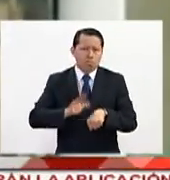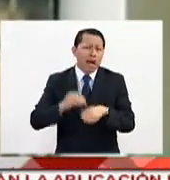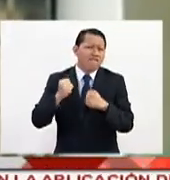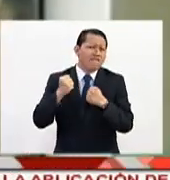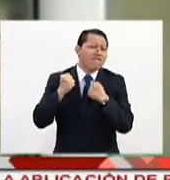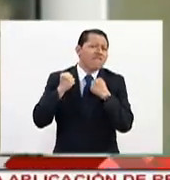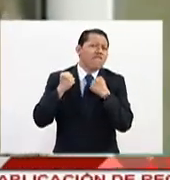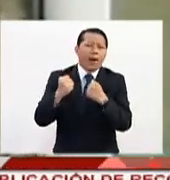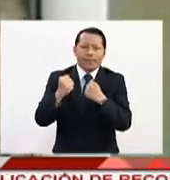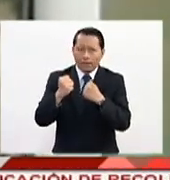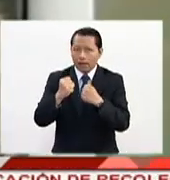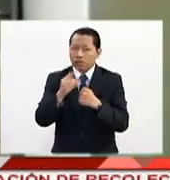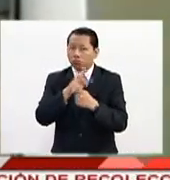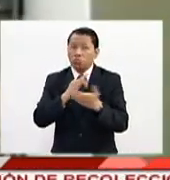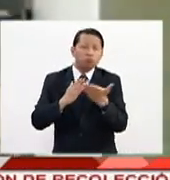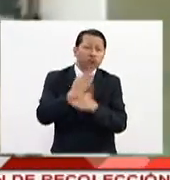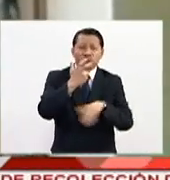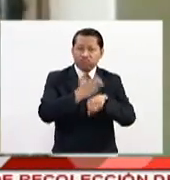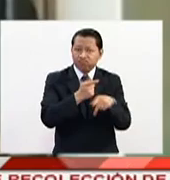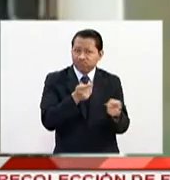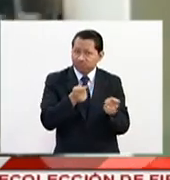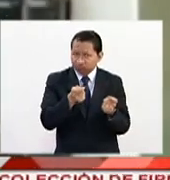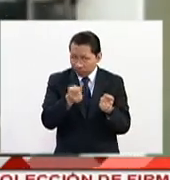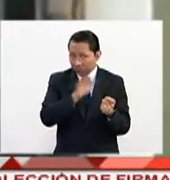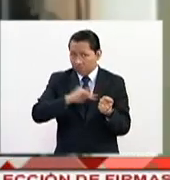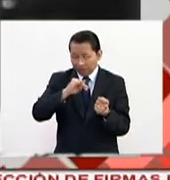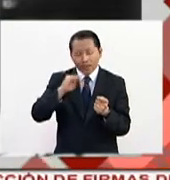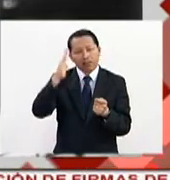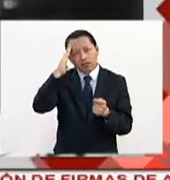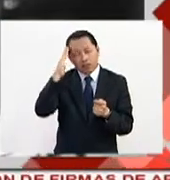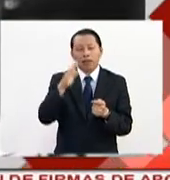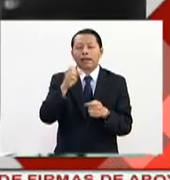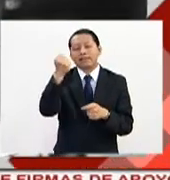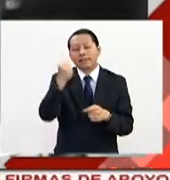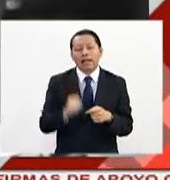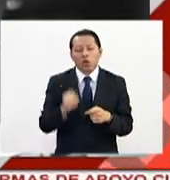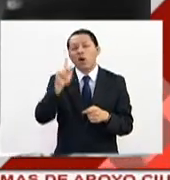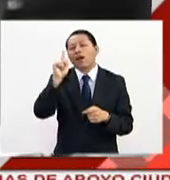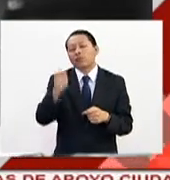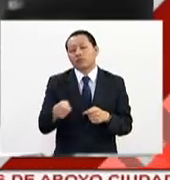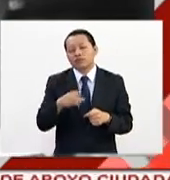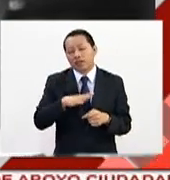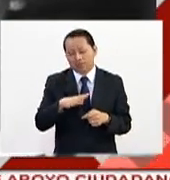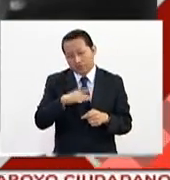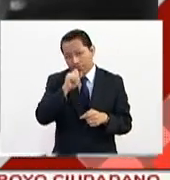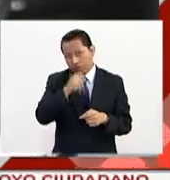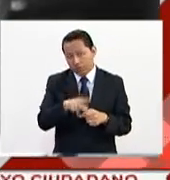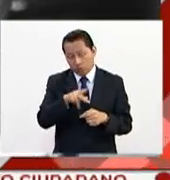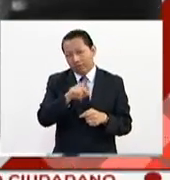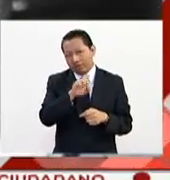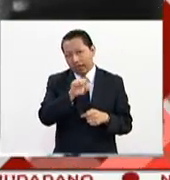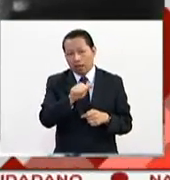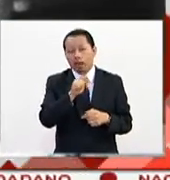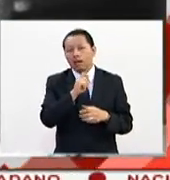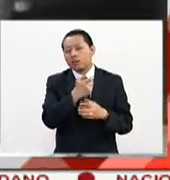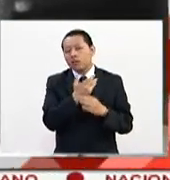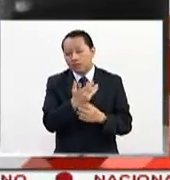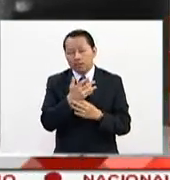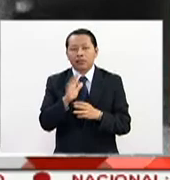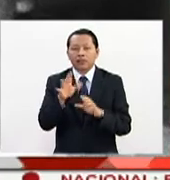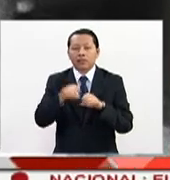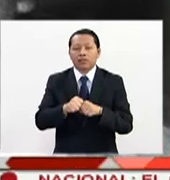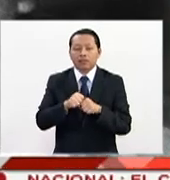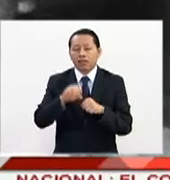poderosos y de mayor influencia en los Estados Unidos. La lista la encabeza el cártel de Sinaloa, liderado, de acuerdo con la propia agencia, por el ya